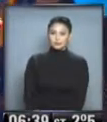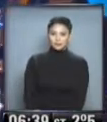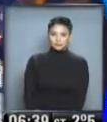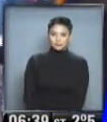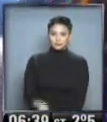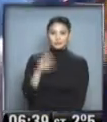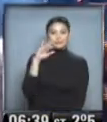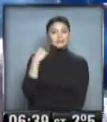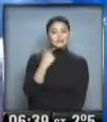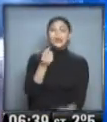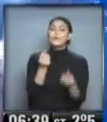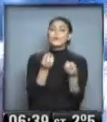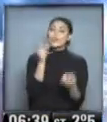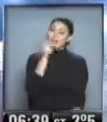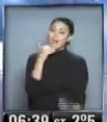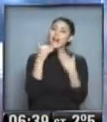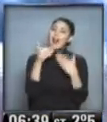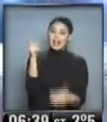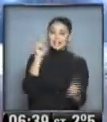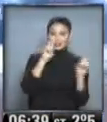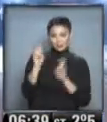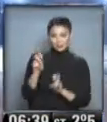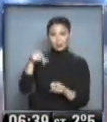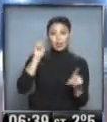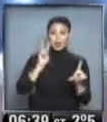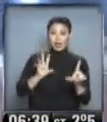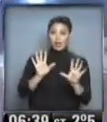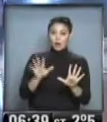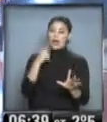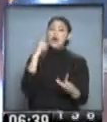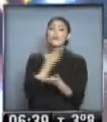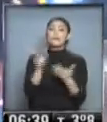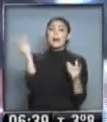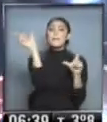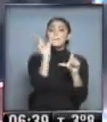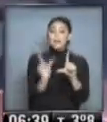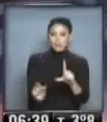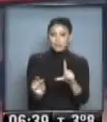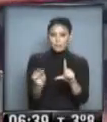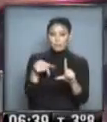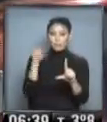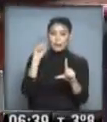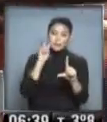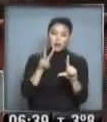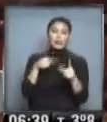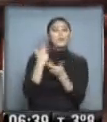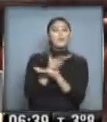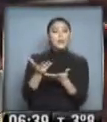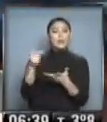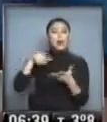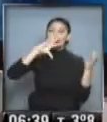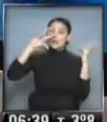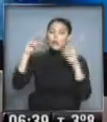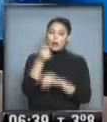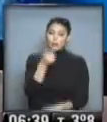Muy bien, Cari, gracias por esos títulos. Y aquí tenemos el mapa que nos muestra que hay muy poquita nubosidad hoy en nuestro